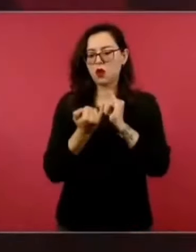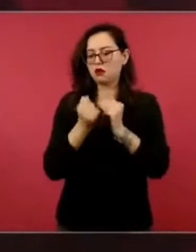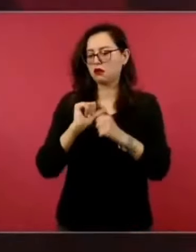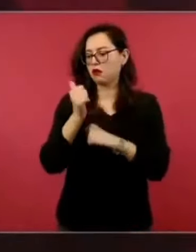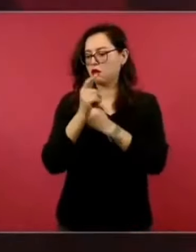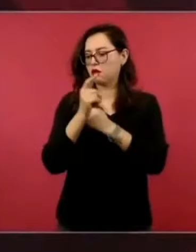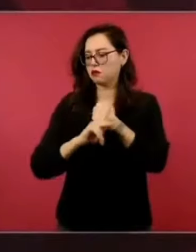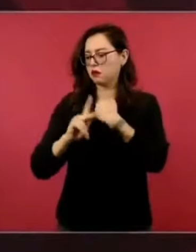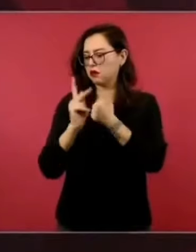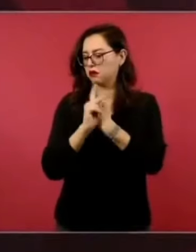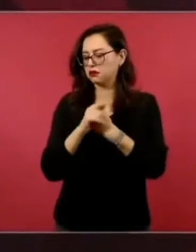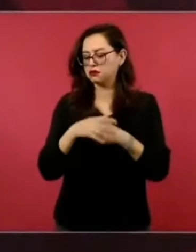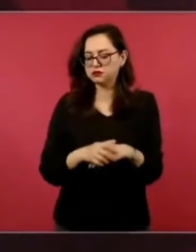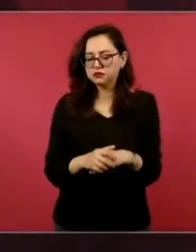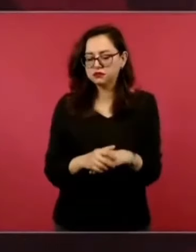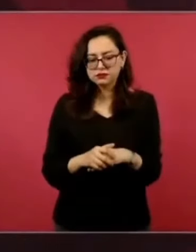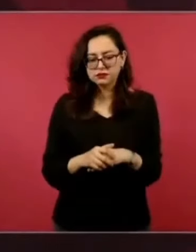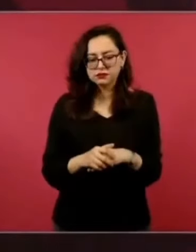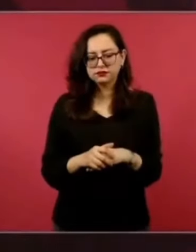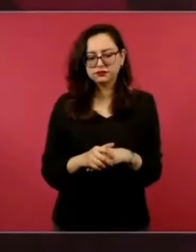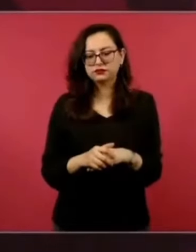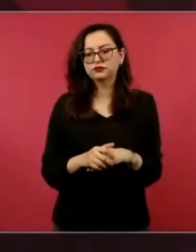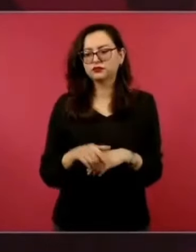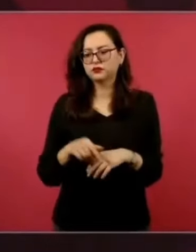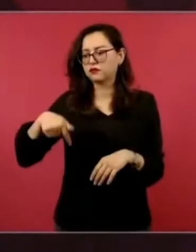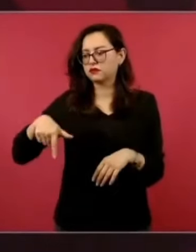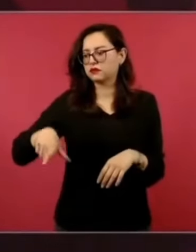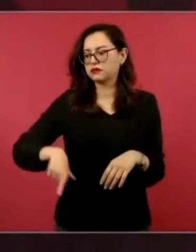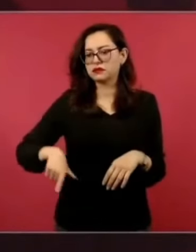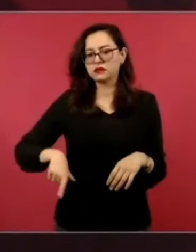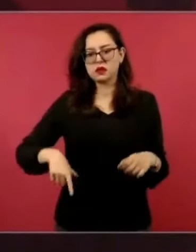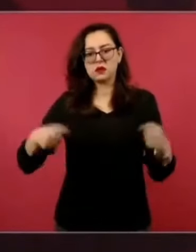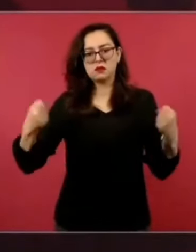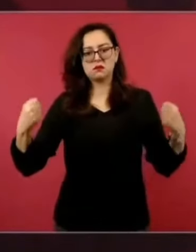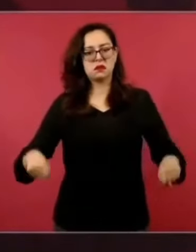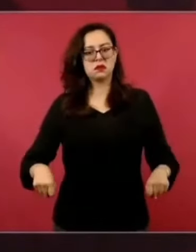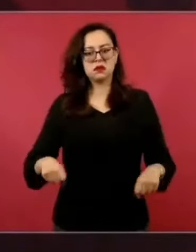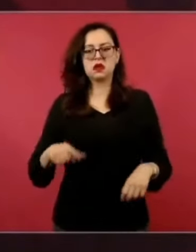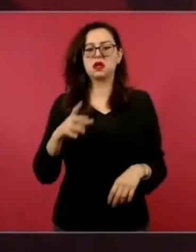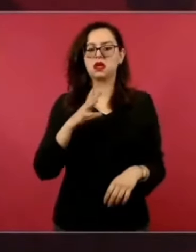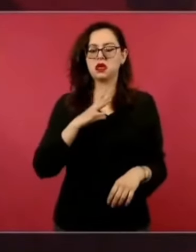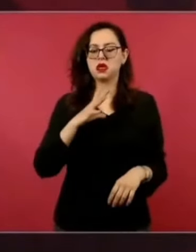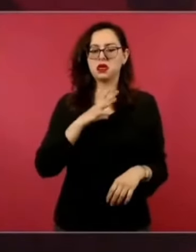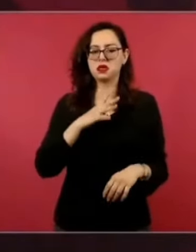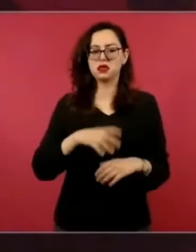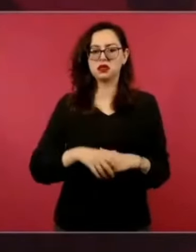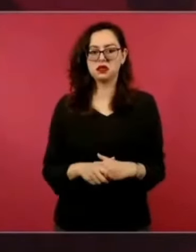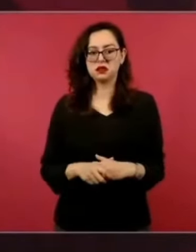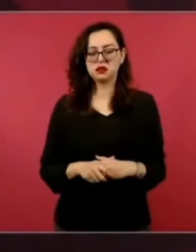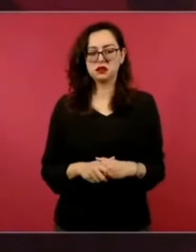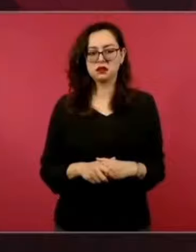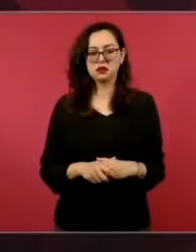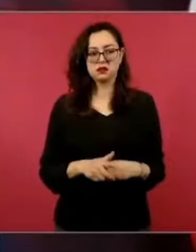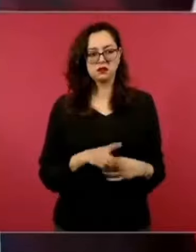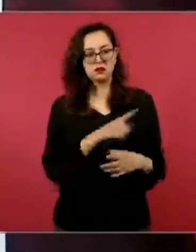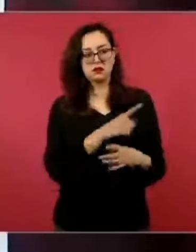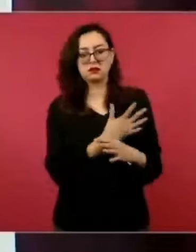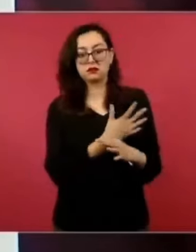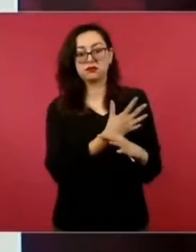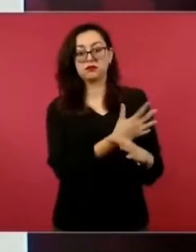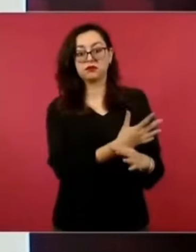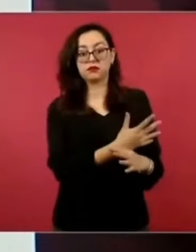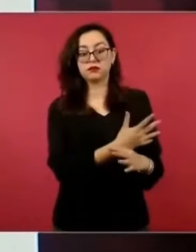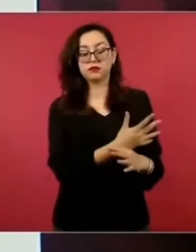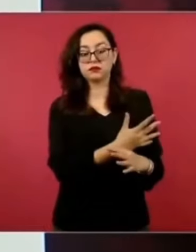país que hay una dictadura llegaron a decir bueno bueno bueno bueno bueno bueno sí